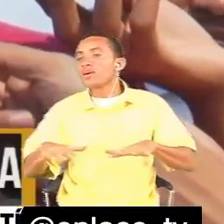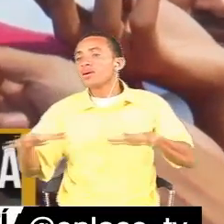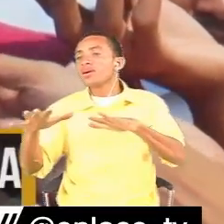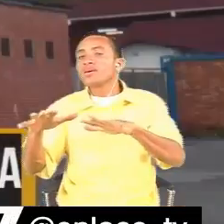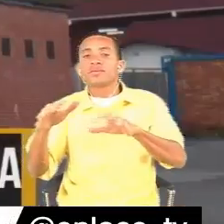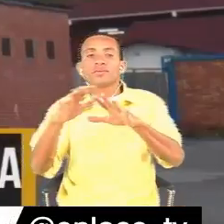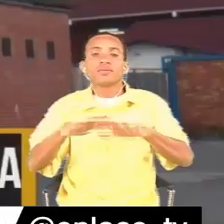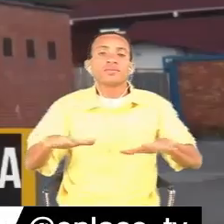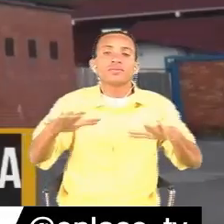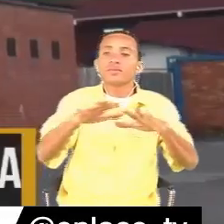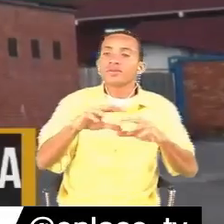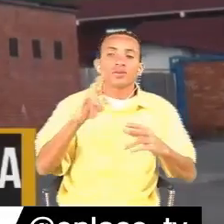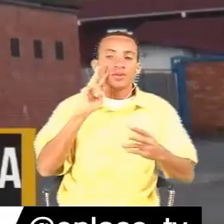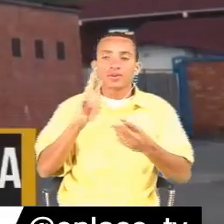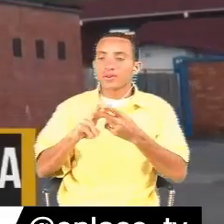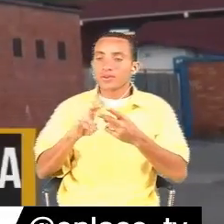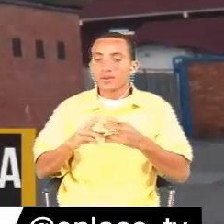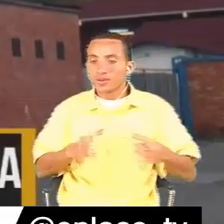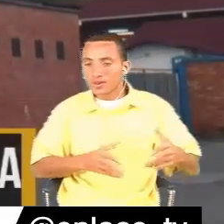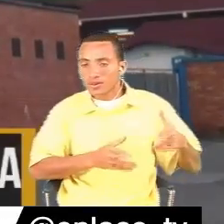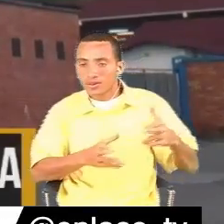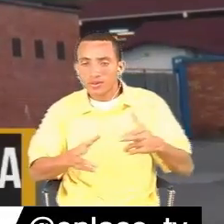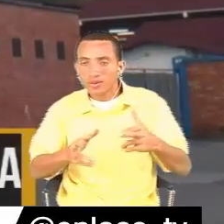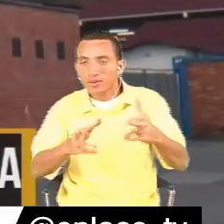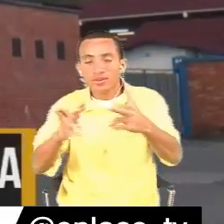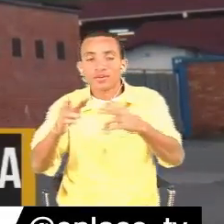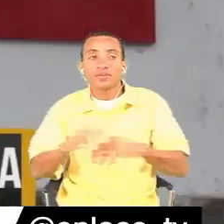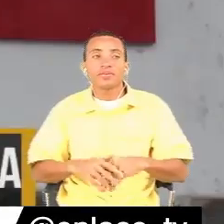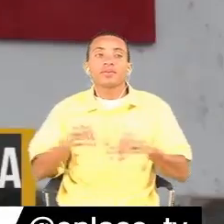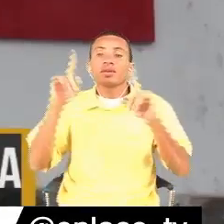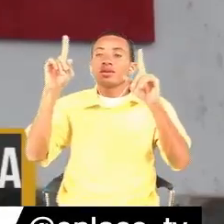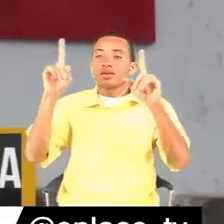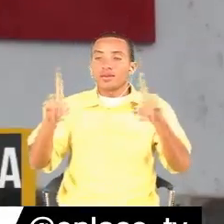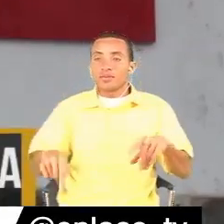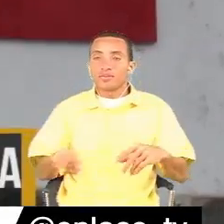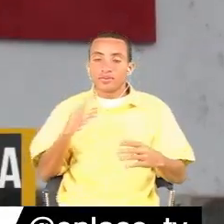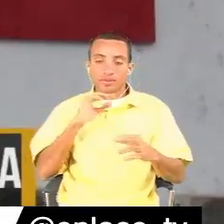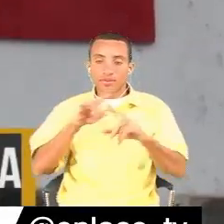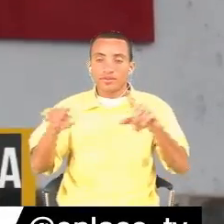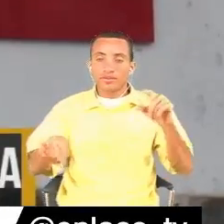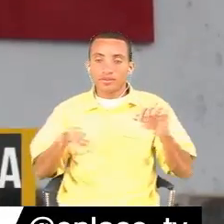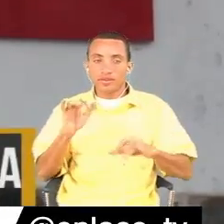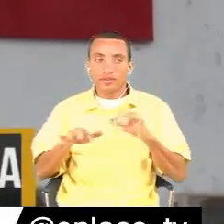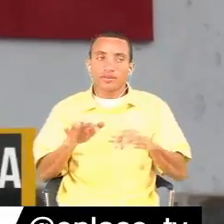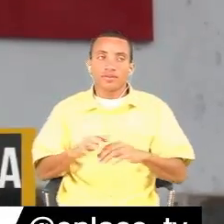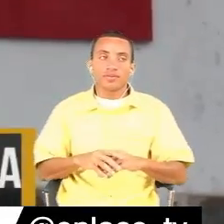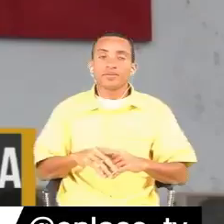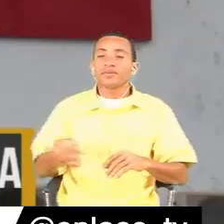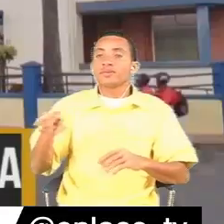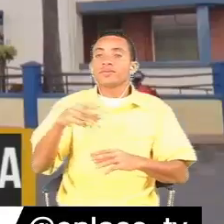tienen conocimiento del río. Enlace Noticias estuvo en las oficinas de Navelena, pero los responsables de la compañía se